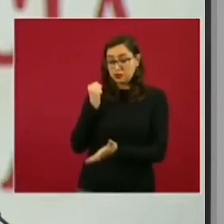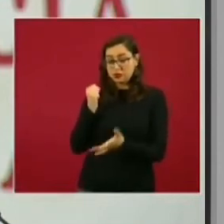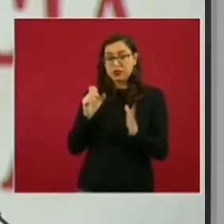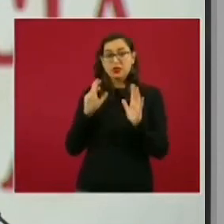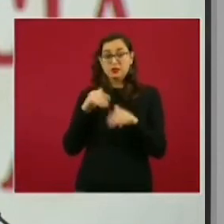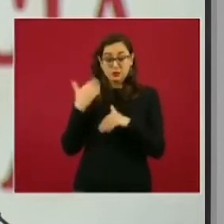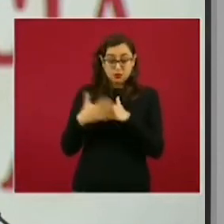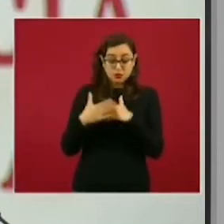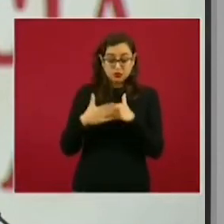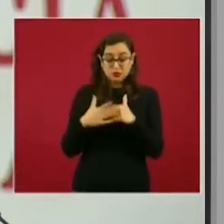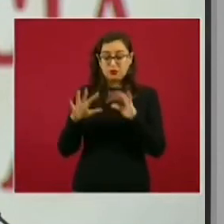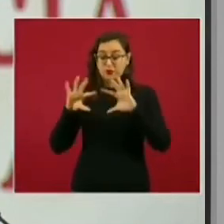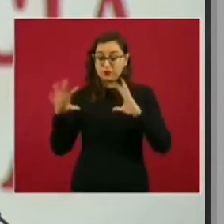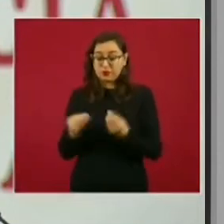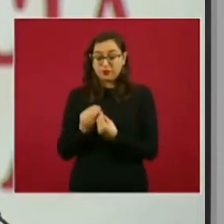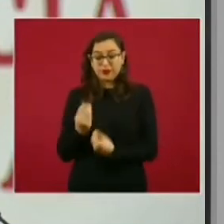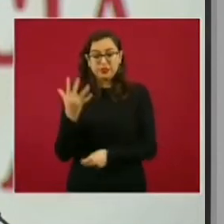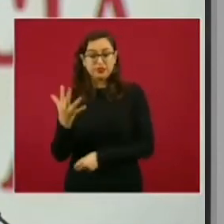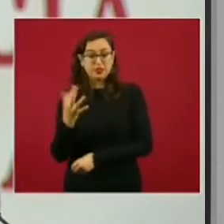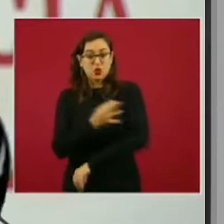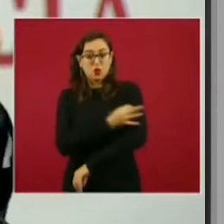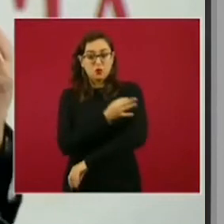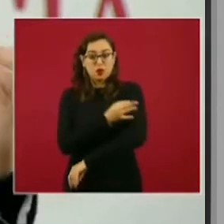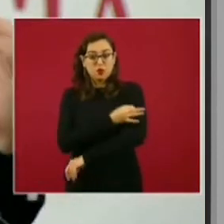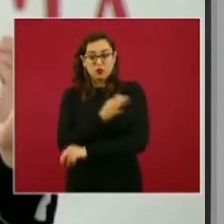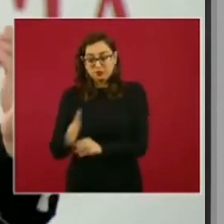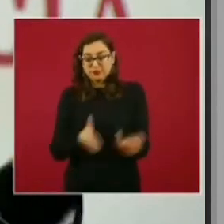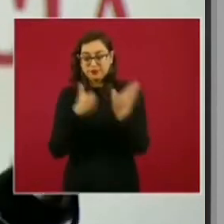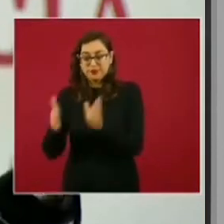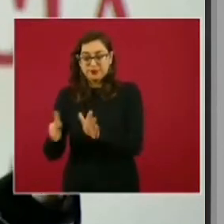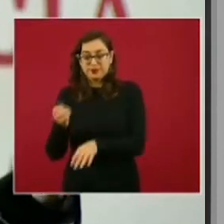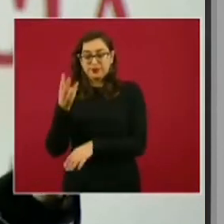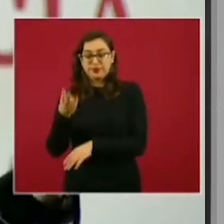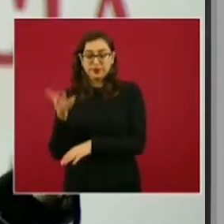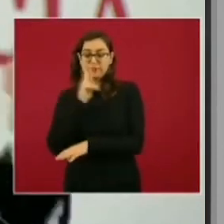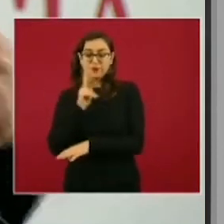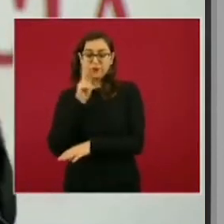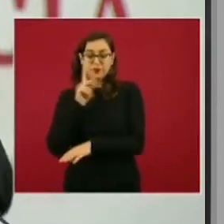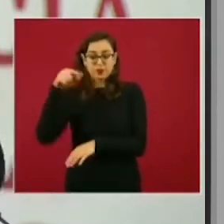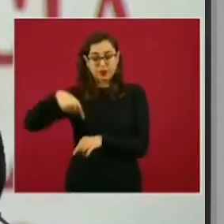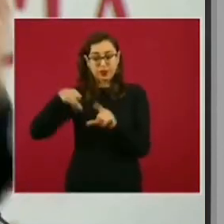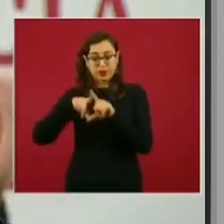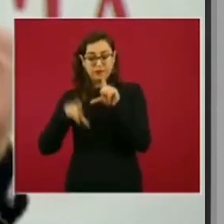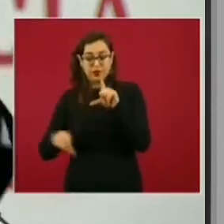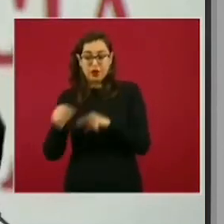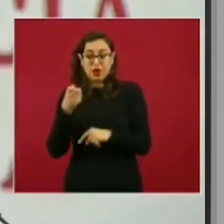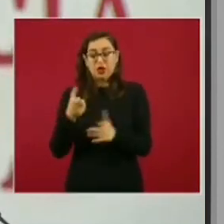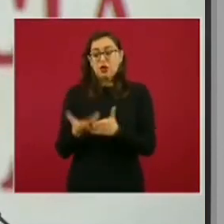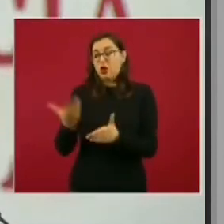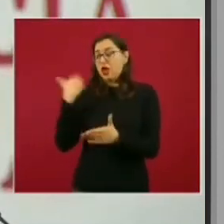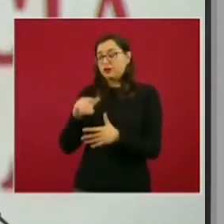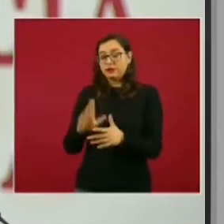sanitarios con el fin de realizar estudios clínicos y obtener la autorización de uso de la vacuna contra sars cap 2 spot y